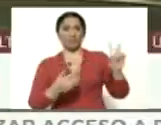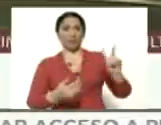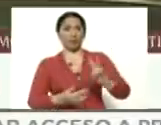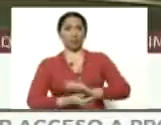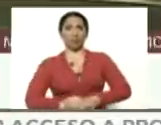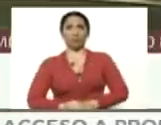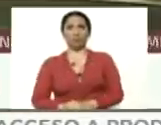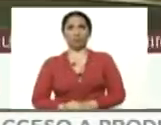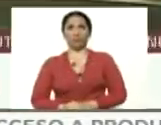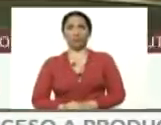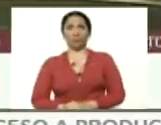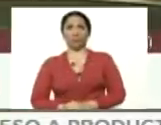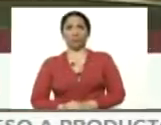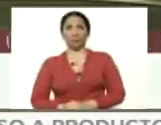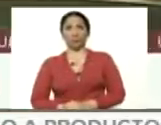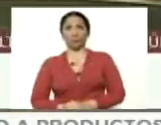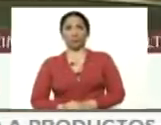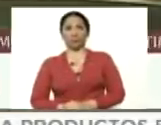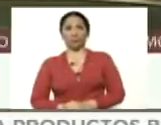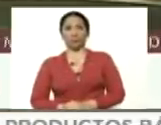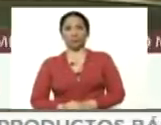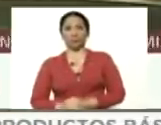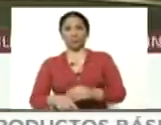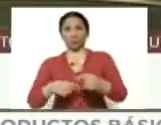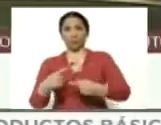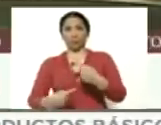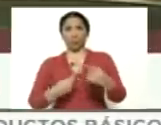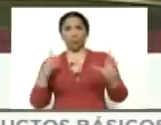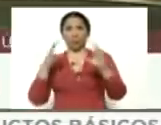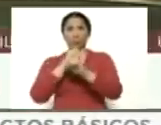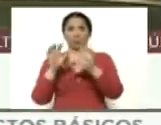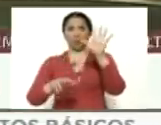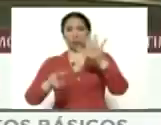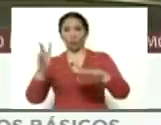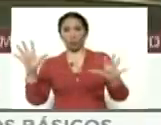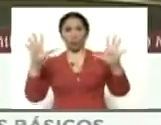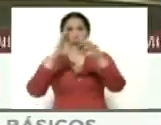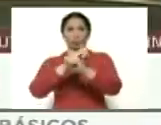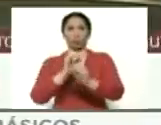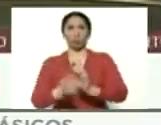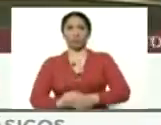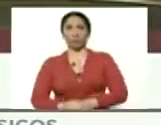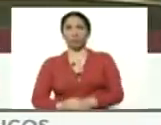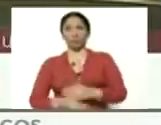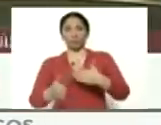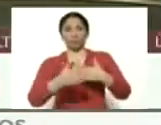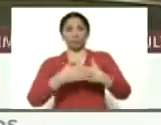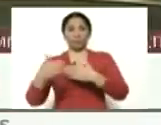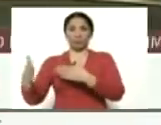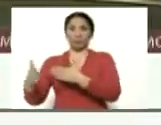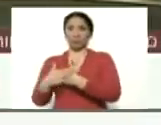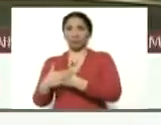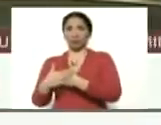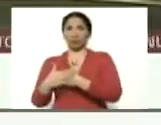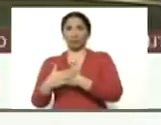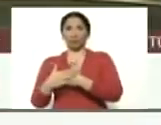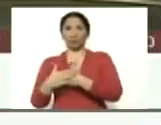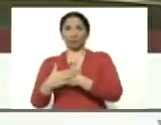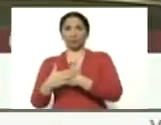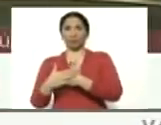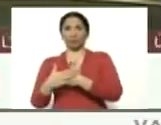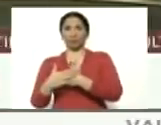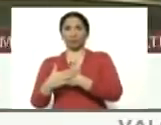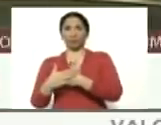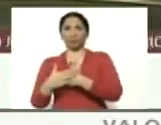sur principalmente. Y cada noche, a las 12 de la noche, se cierran las corridas de casos y